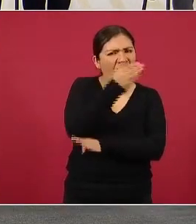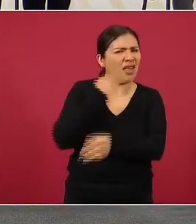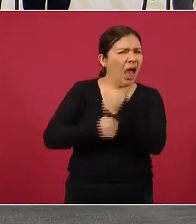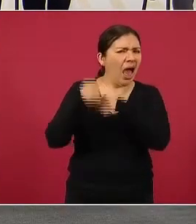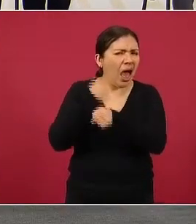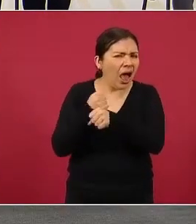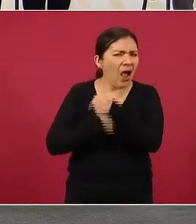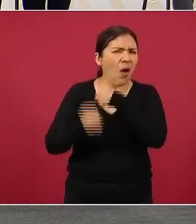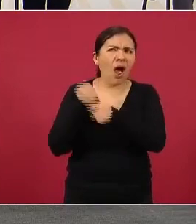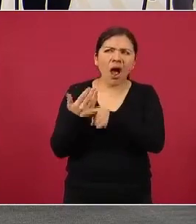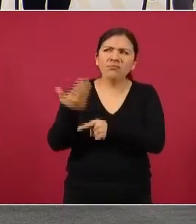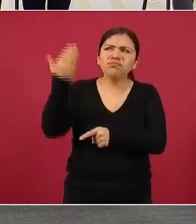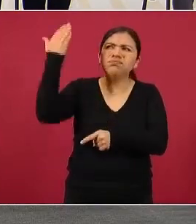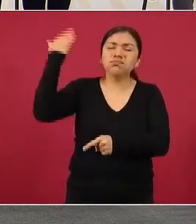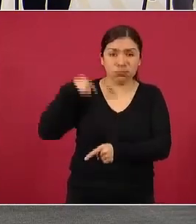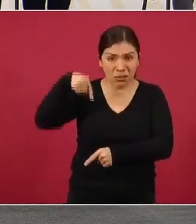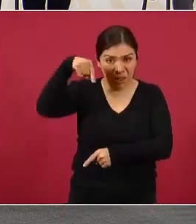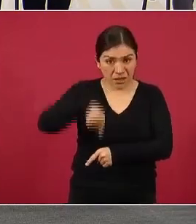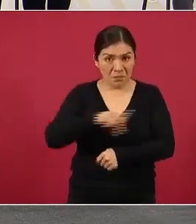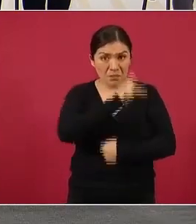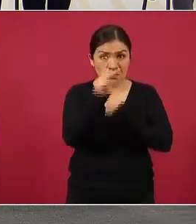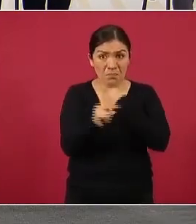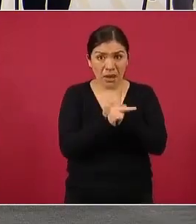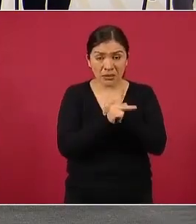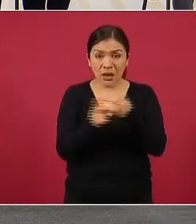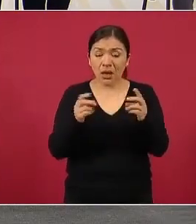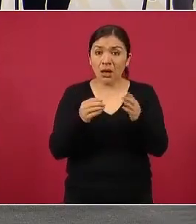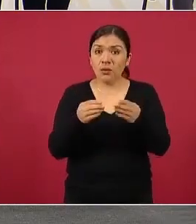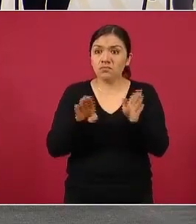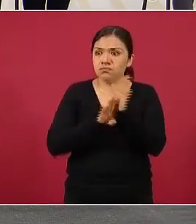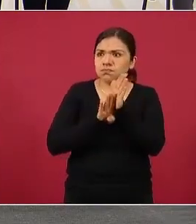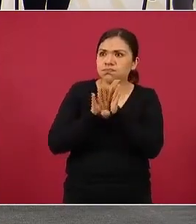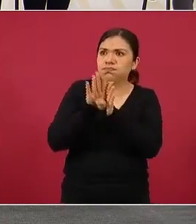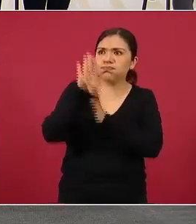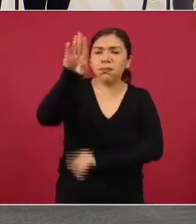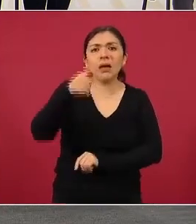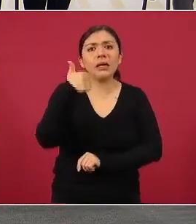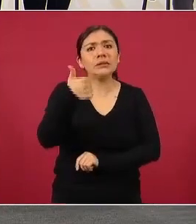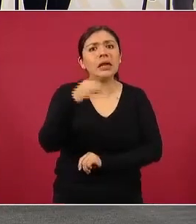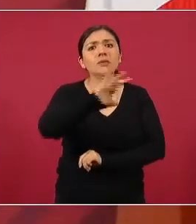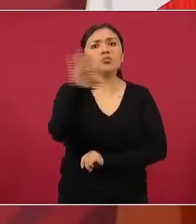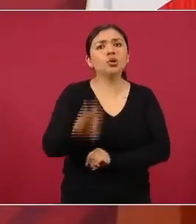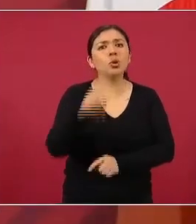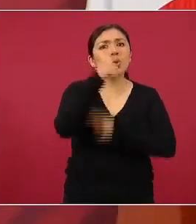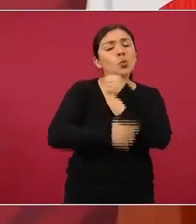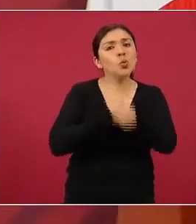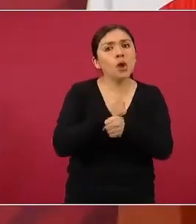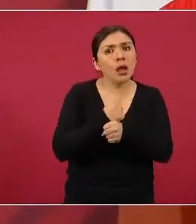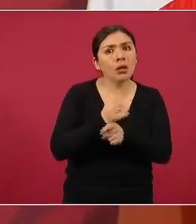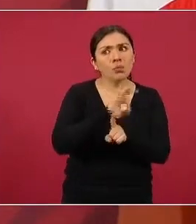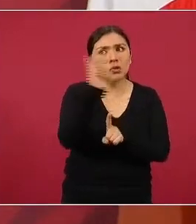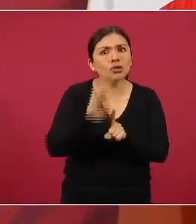tuvo tasas de crecimiento del 6% anual.